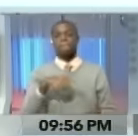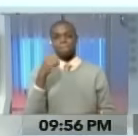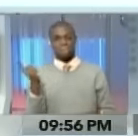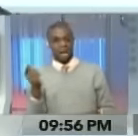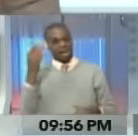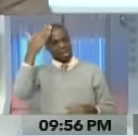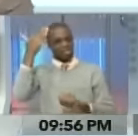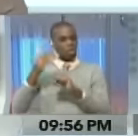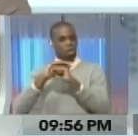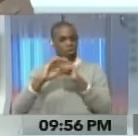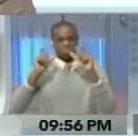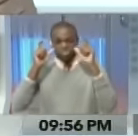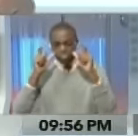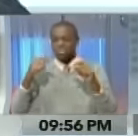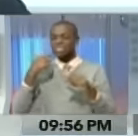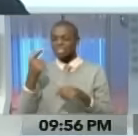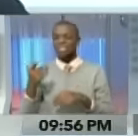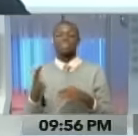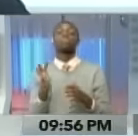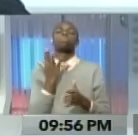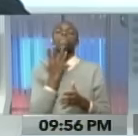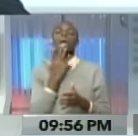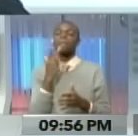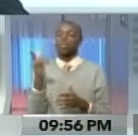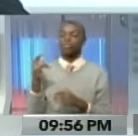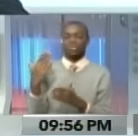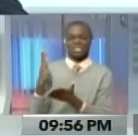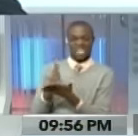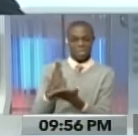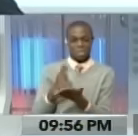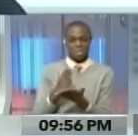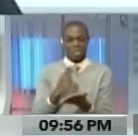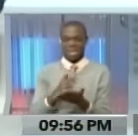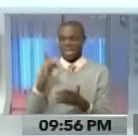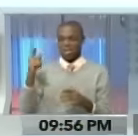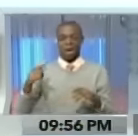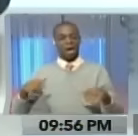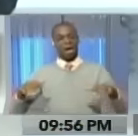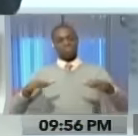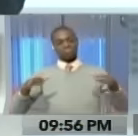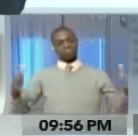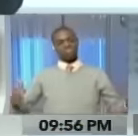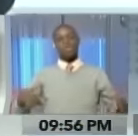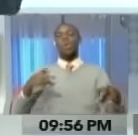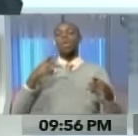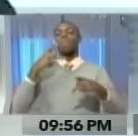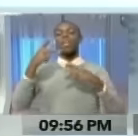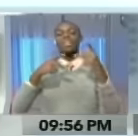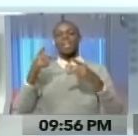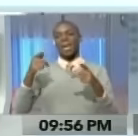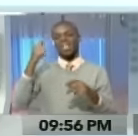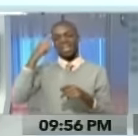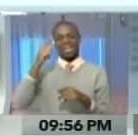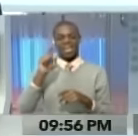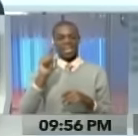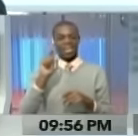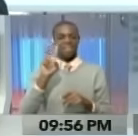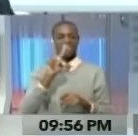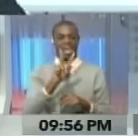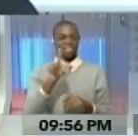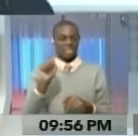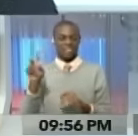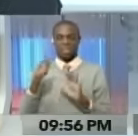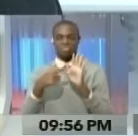ha dicho señor Ramos ayup ponemos un ejemplo doctor usted siempre pone ejemplos en la política en el diván Buen programa de btv vamos a mostrarles a continuación un